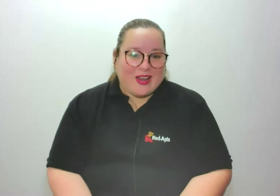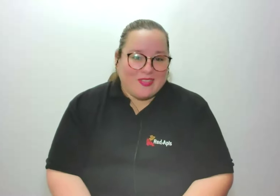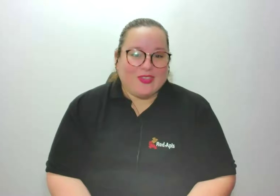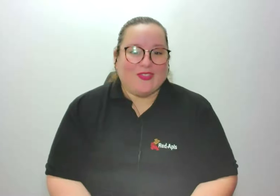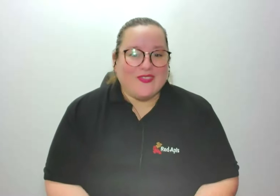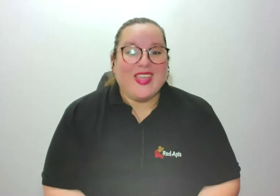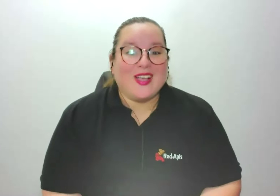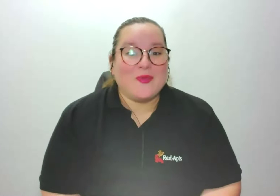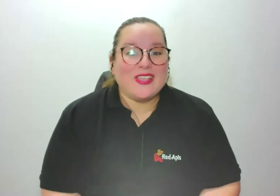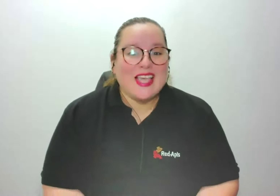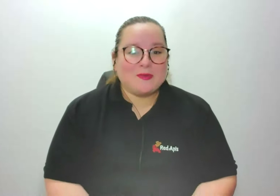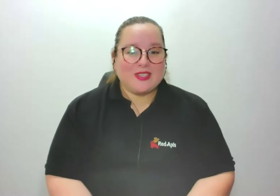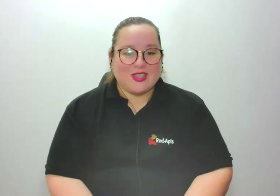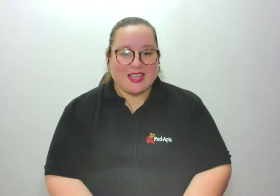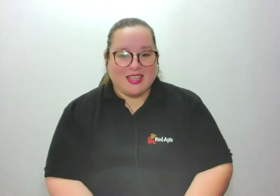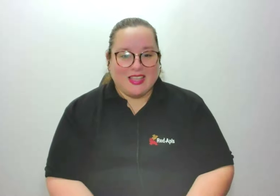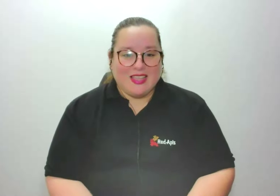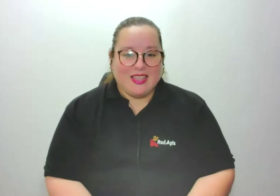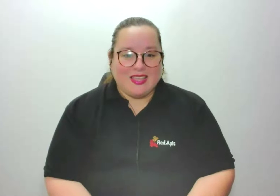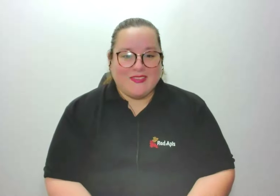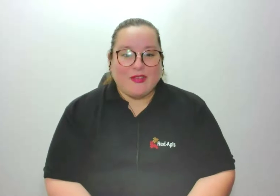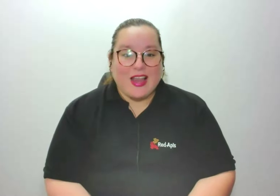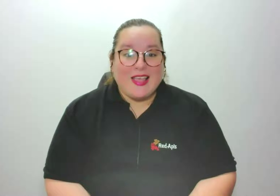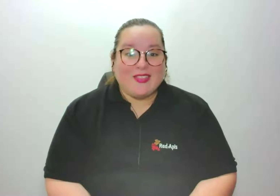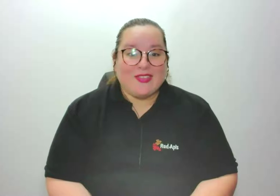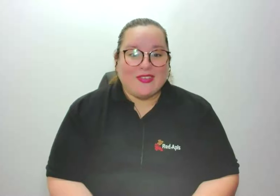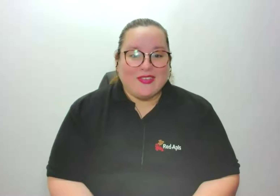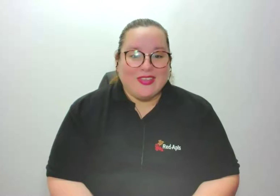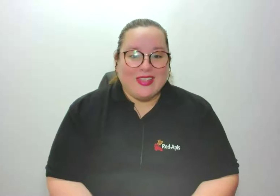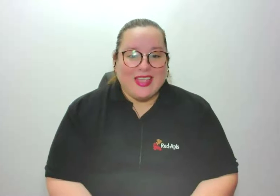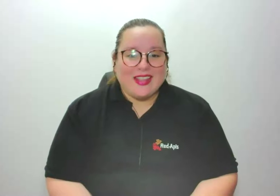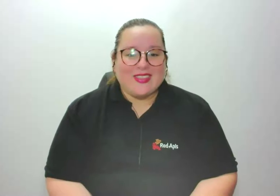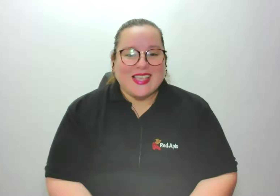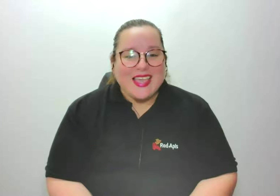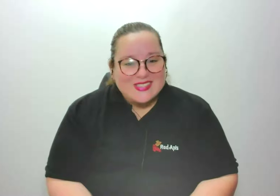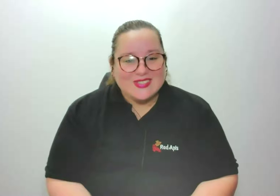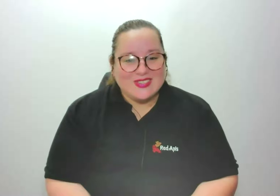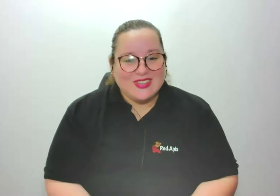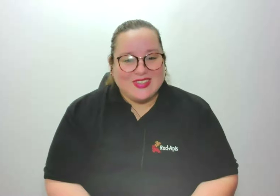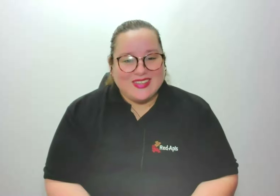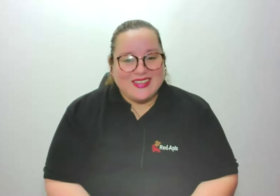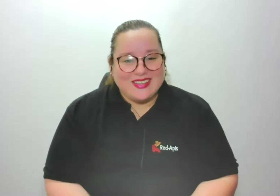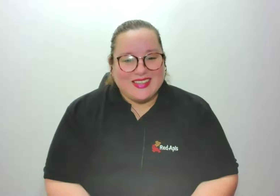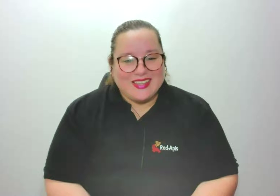es rápido, es lento, ver como esas expresiones que va volando, Entonces eso